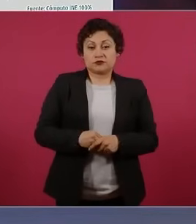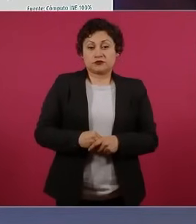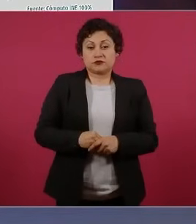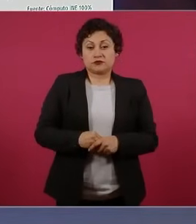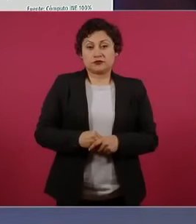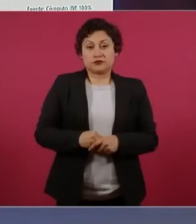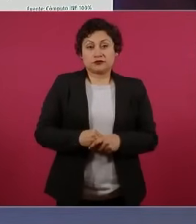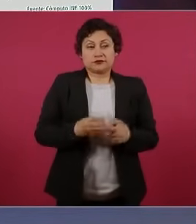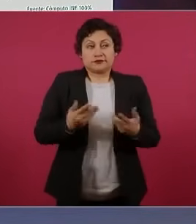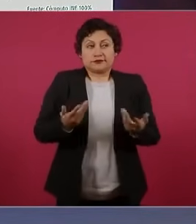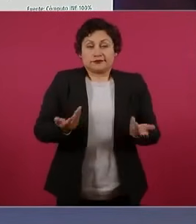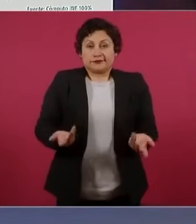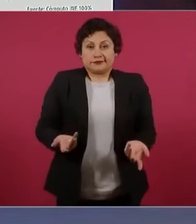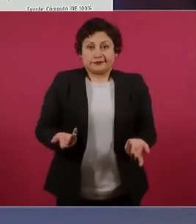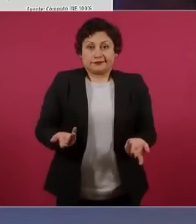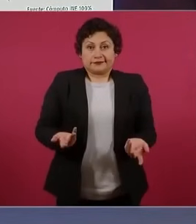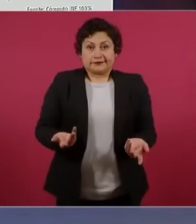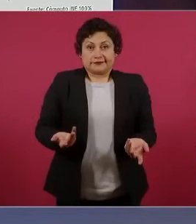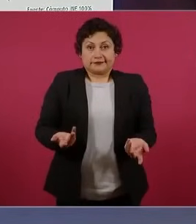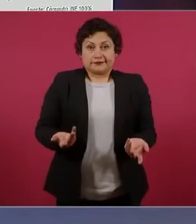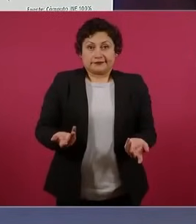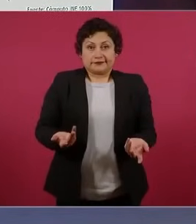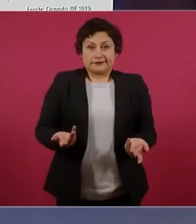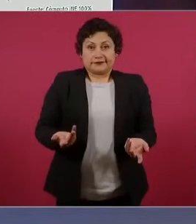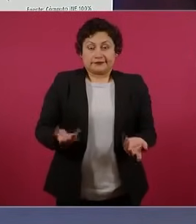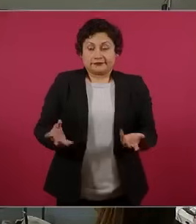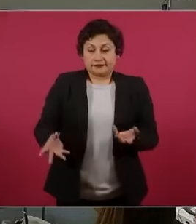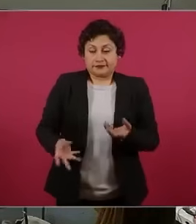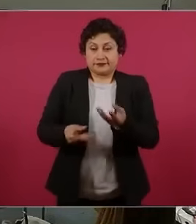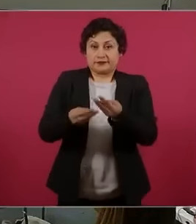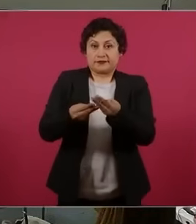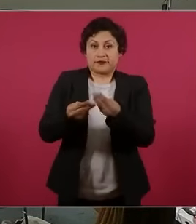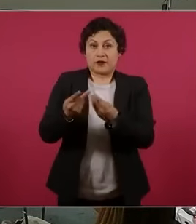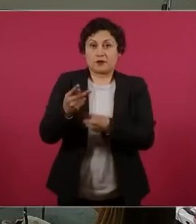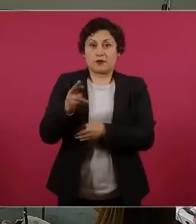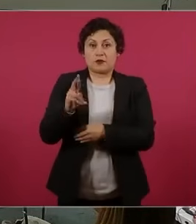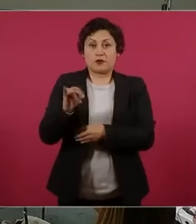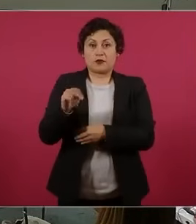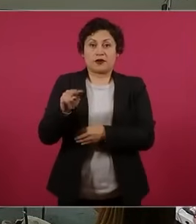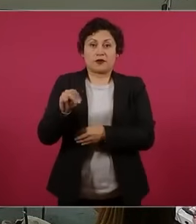¿cuántos les tendrían que dar de pluris a ellos?